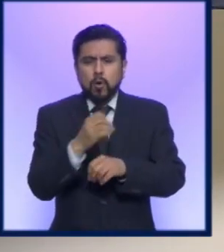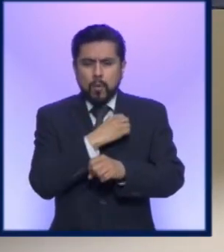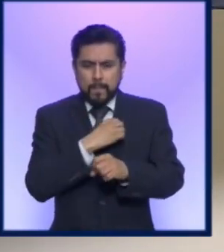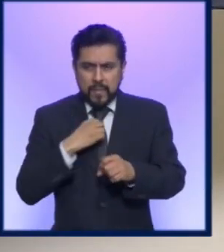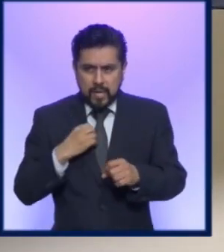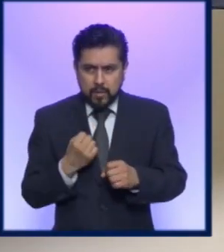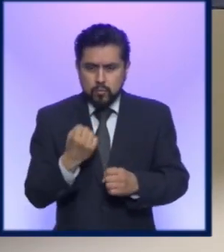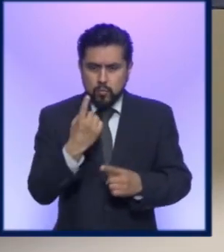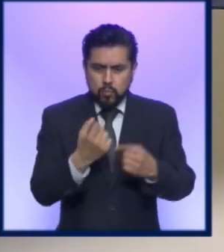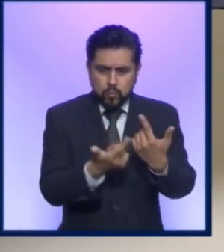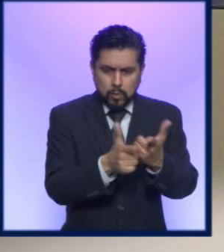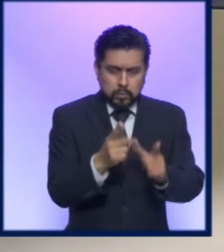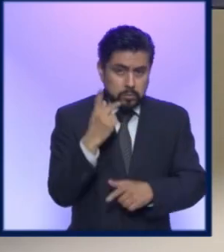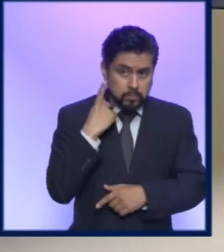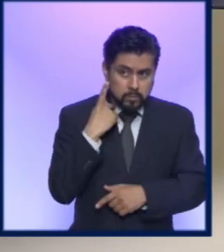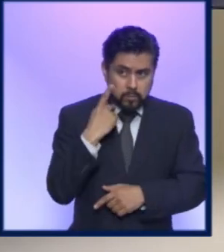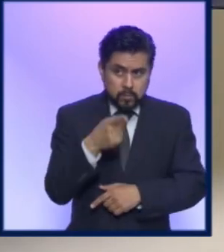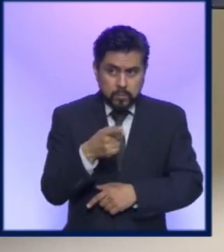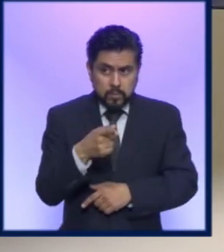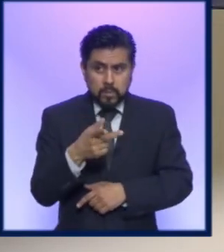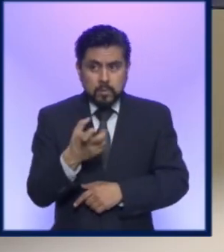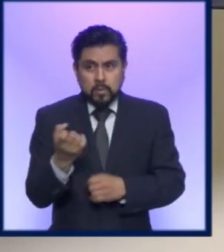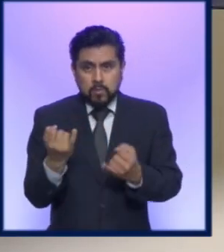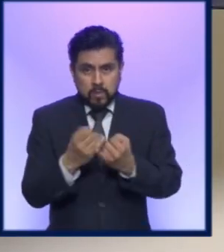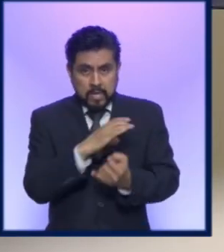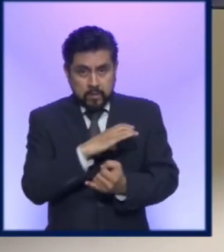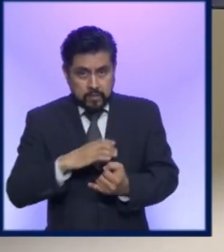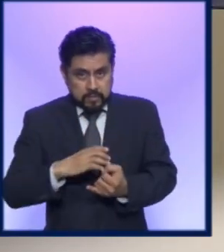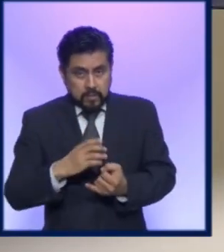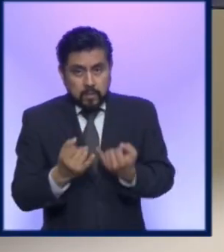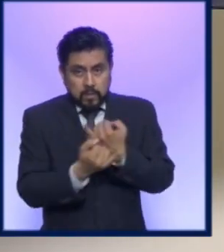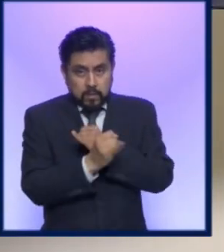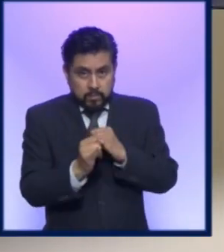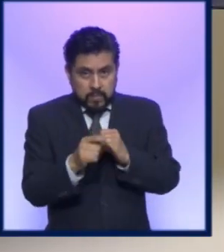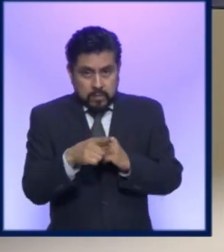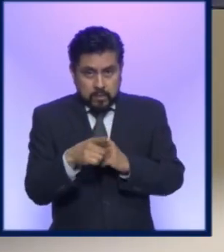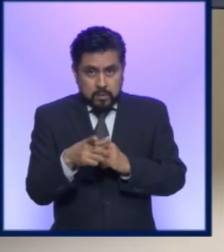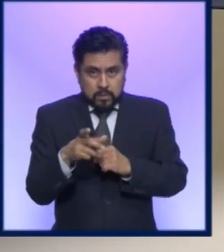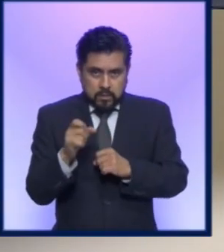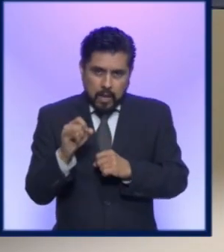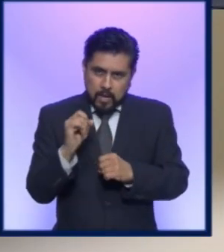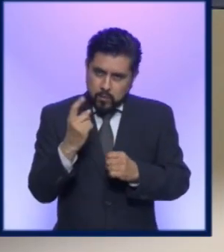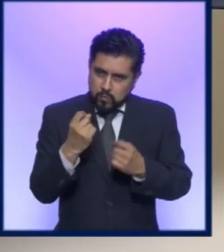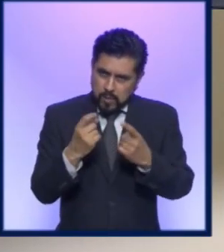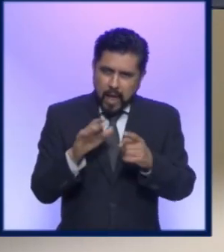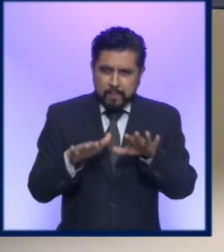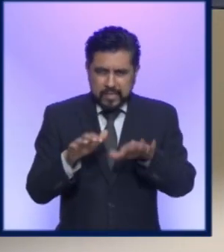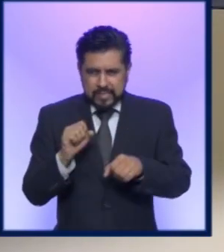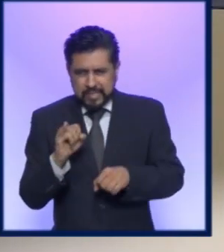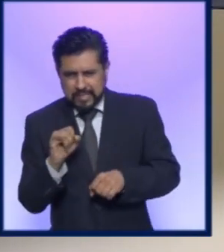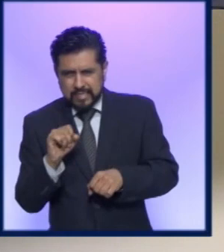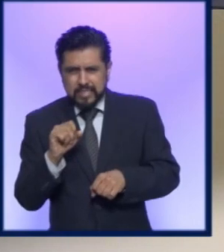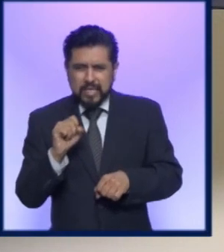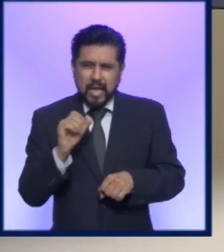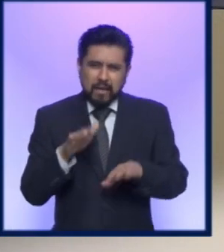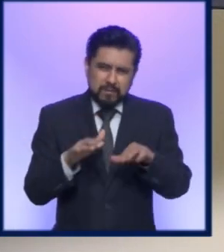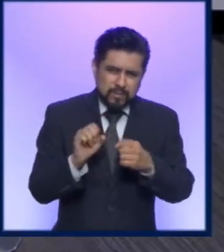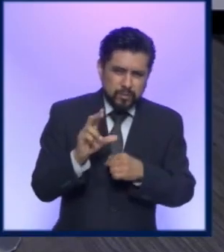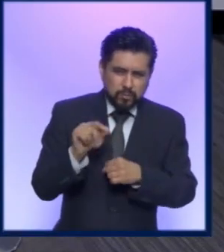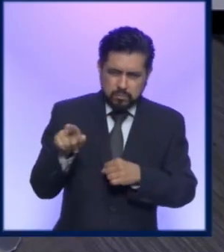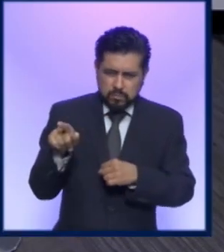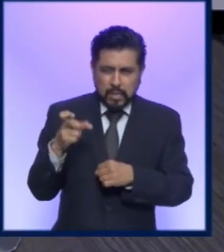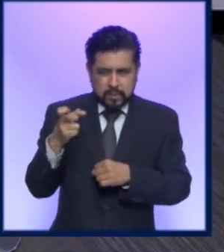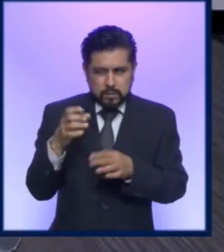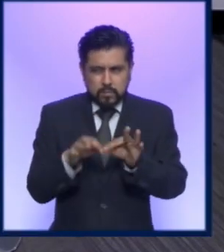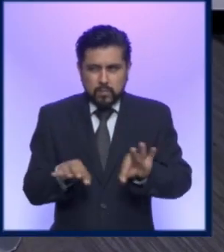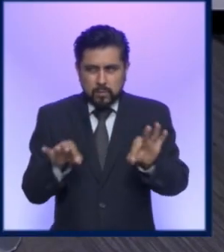que comparten los partidos políticos con los candidatos independientes y hay unas no ahí debíamos poner énfasis no crees